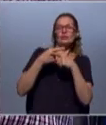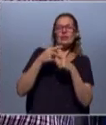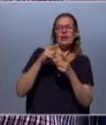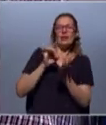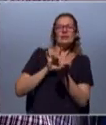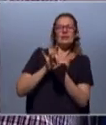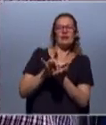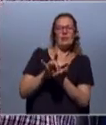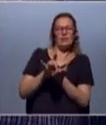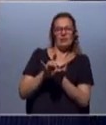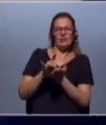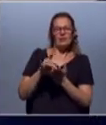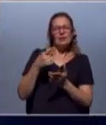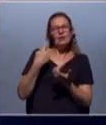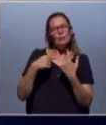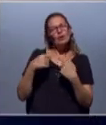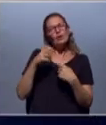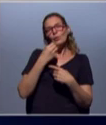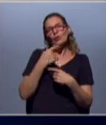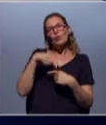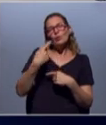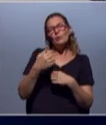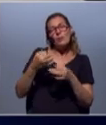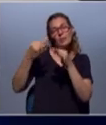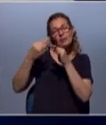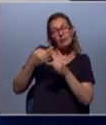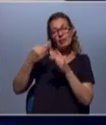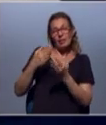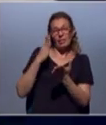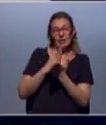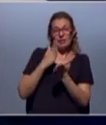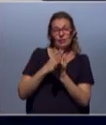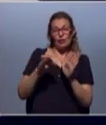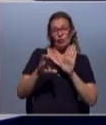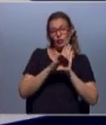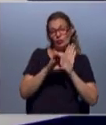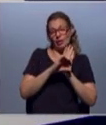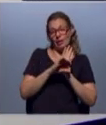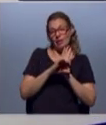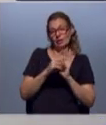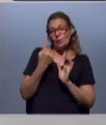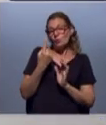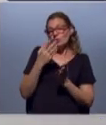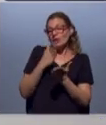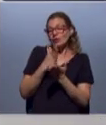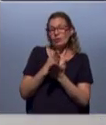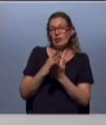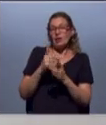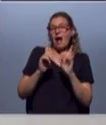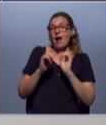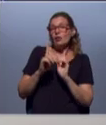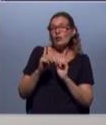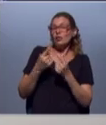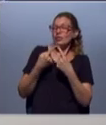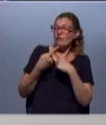bueno después este mismo especialista en derecho constitucional que es un derecho que tiene una particularidad los